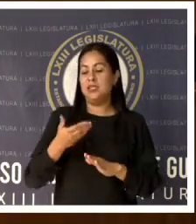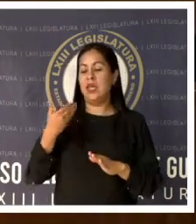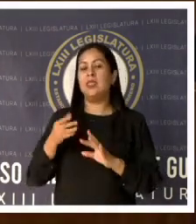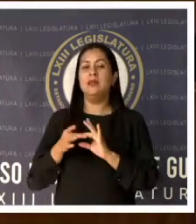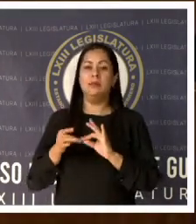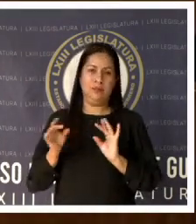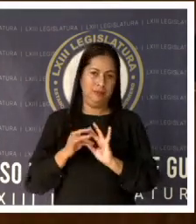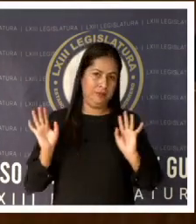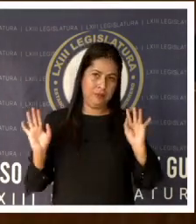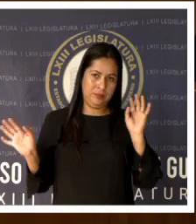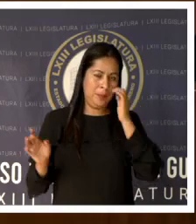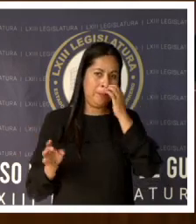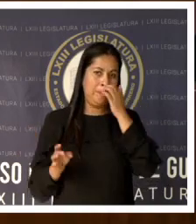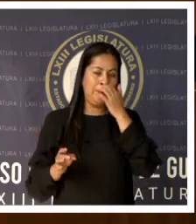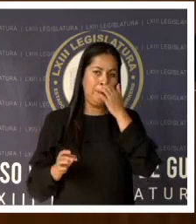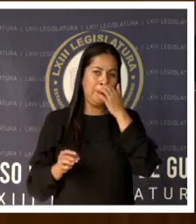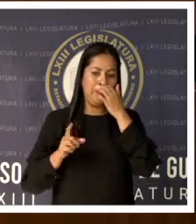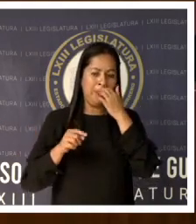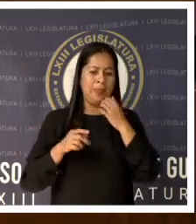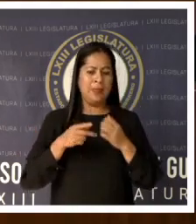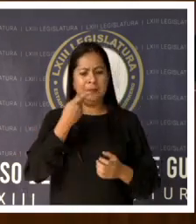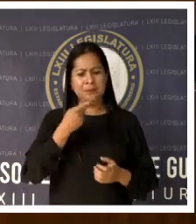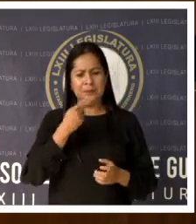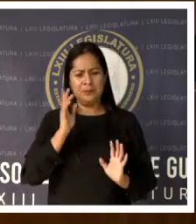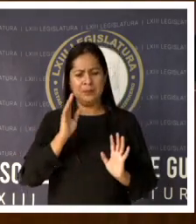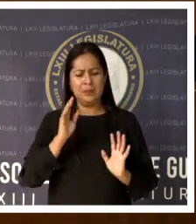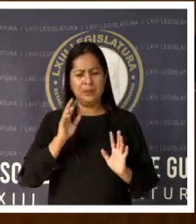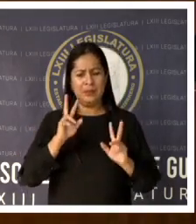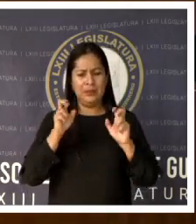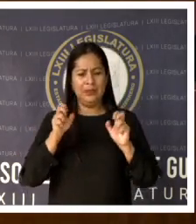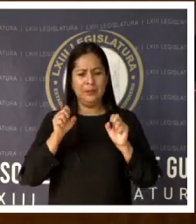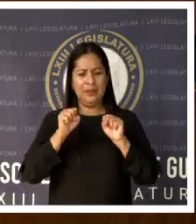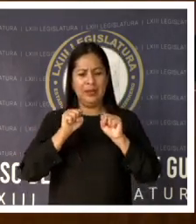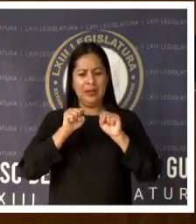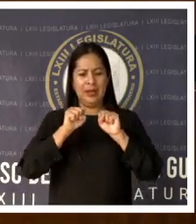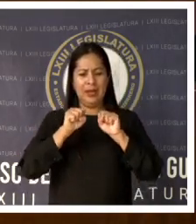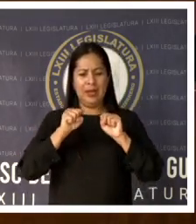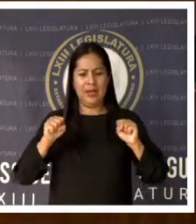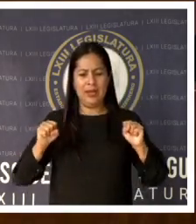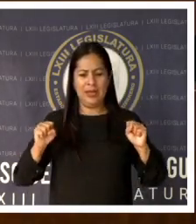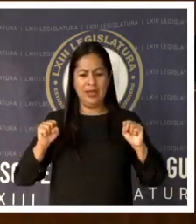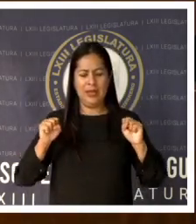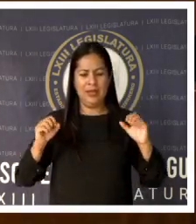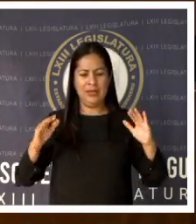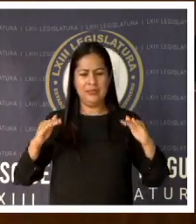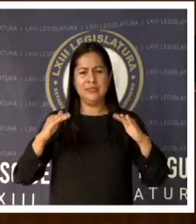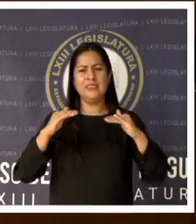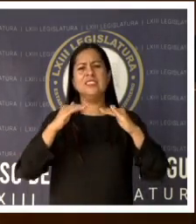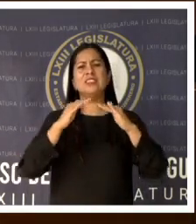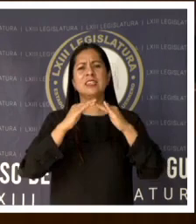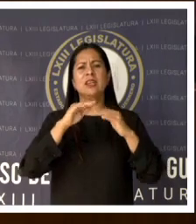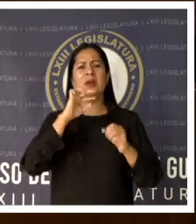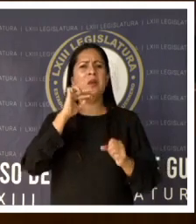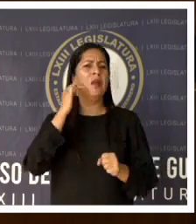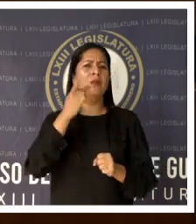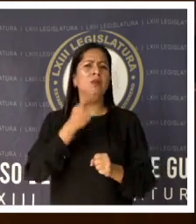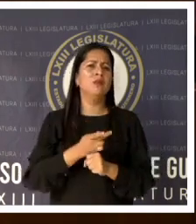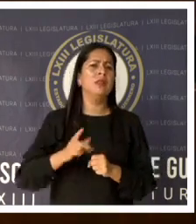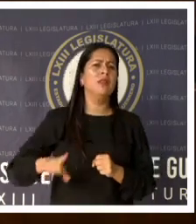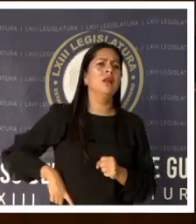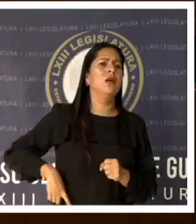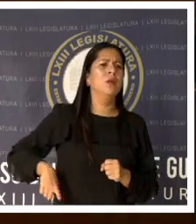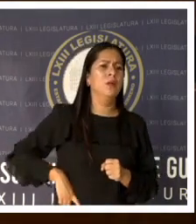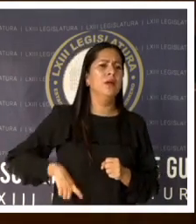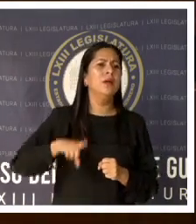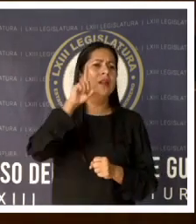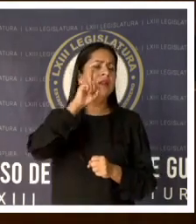mencionados hablamos también del tema de la Sierra con la voluntad de la gobernadora del estado se logró